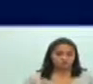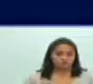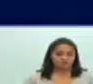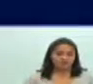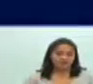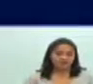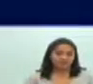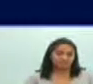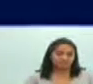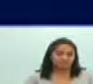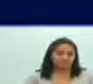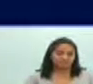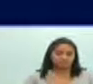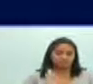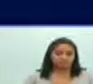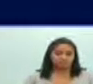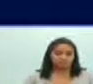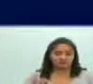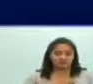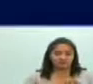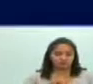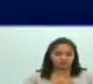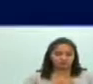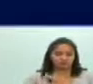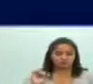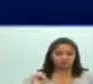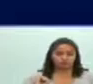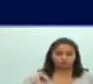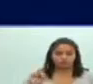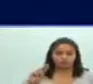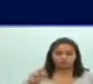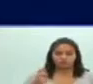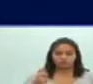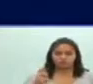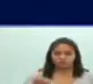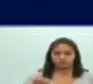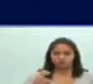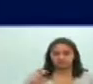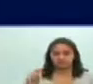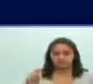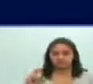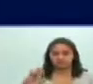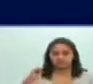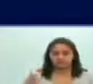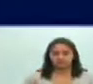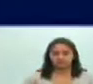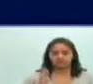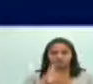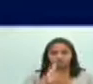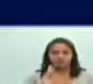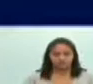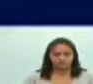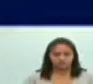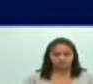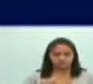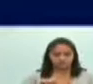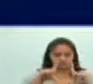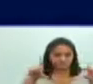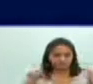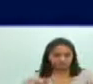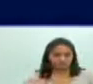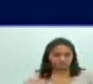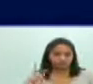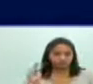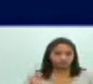la función sintáctica que realizan. No es necesario que copie la orden. Y dice el texto: los personajes del